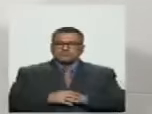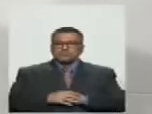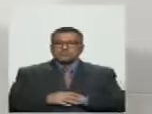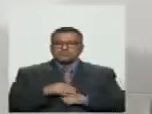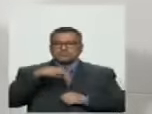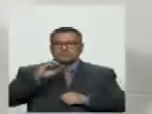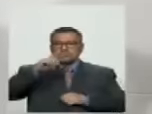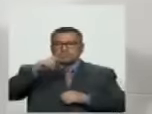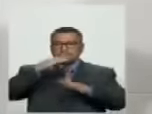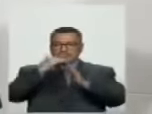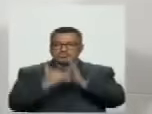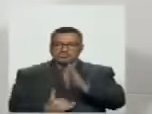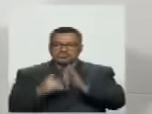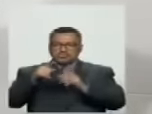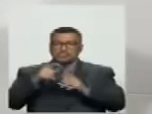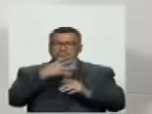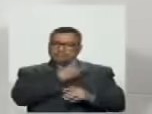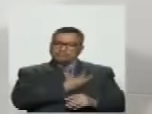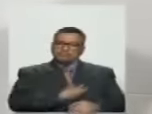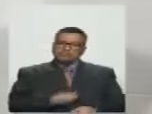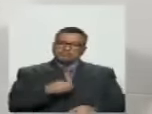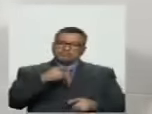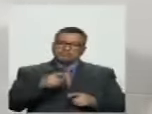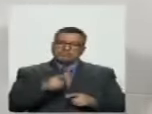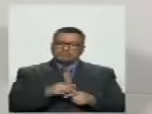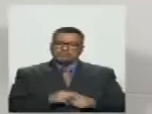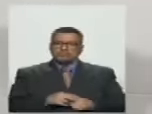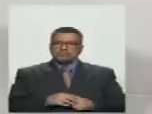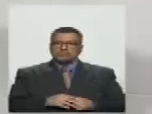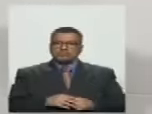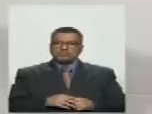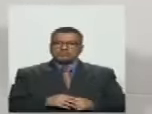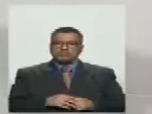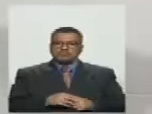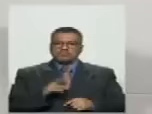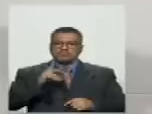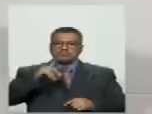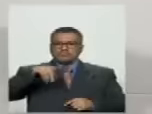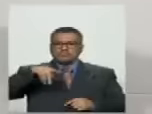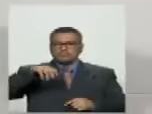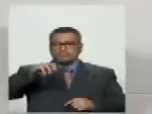la serotonina baja y usted está triste. Se llama despecho.